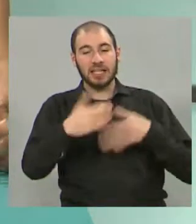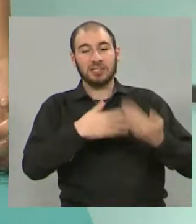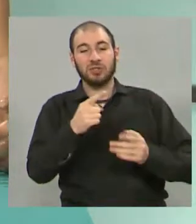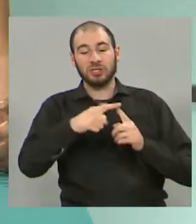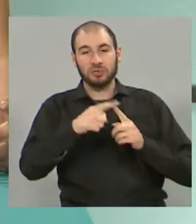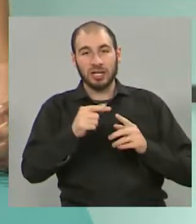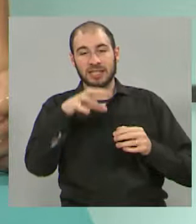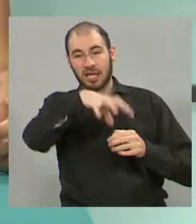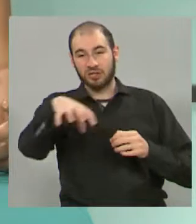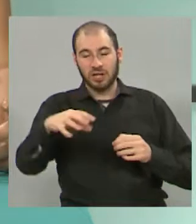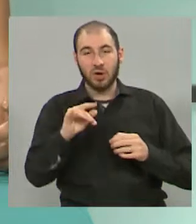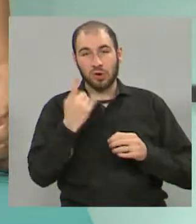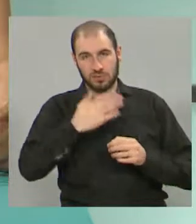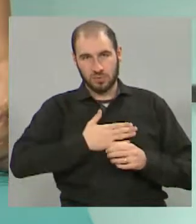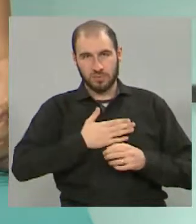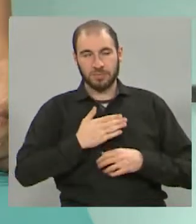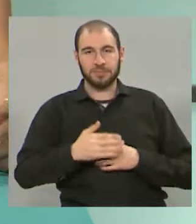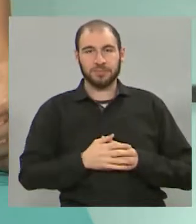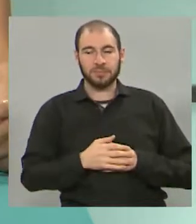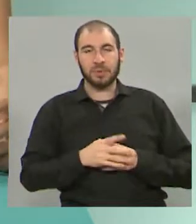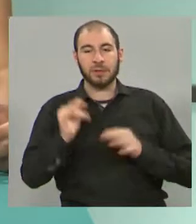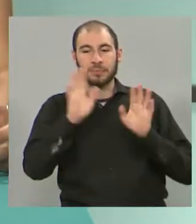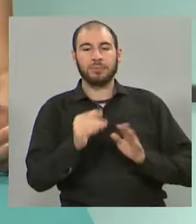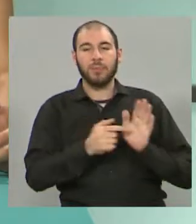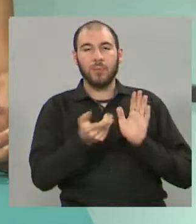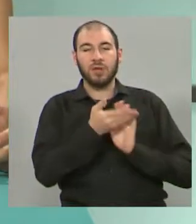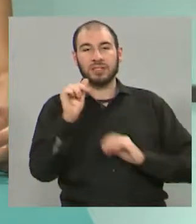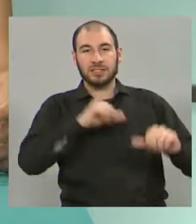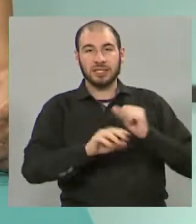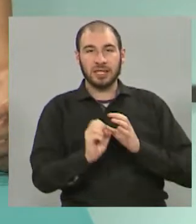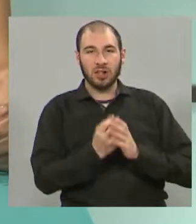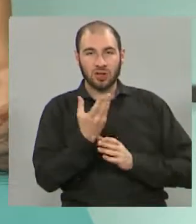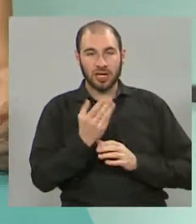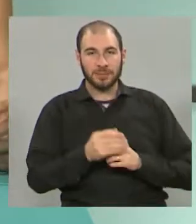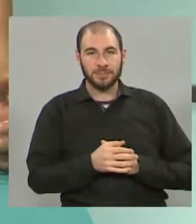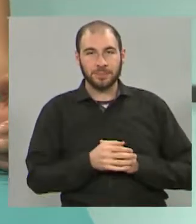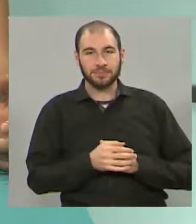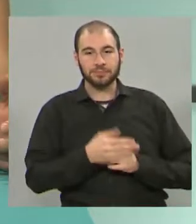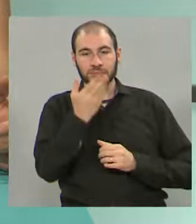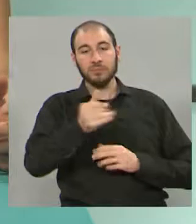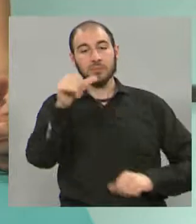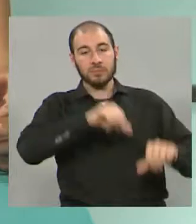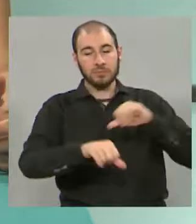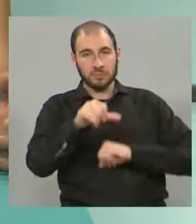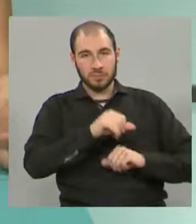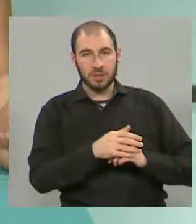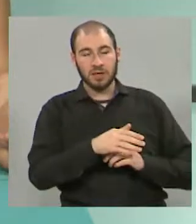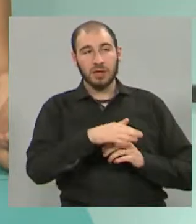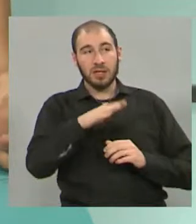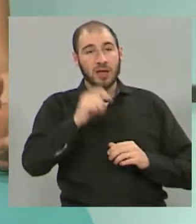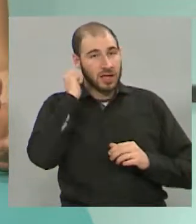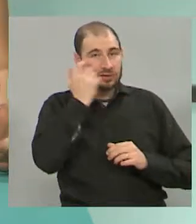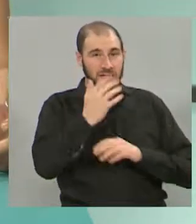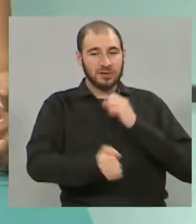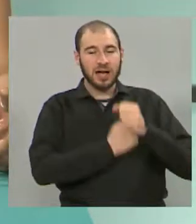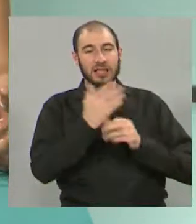institucional y territorial de nuestra universidad organizó una muestra de ciencias y tecnología donde los científicos eran niños desde los 5